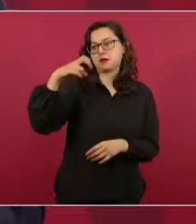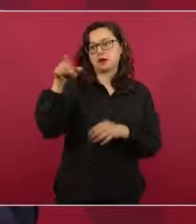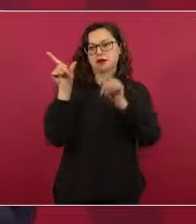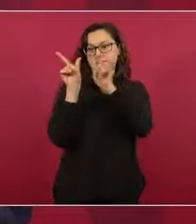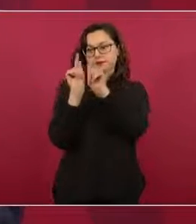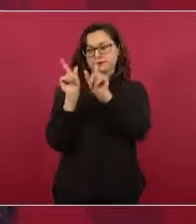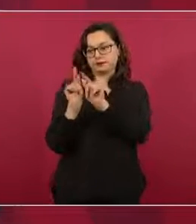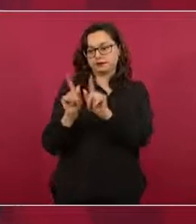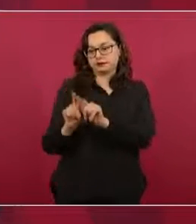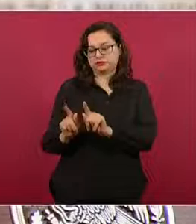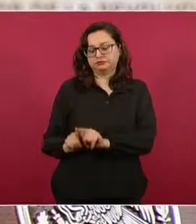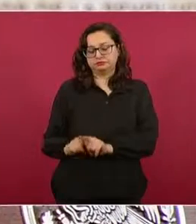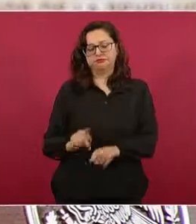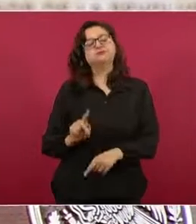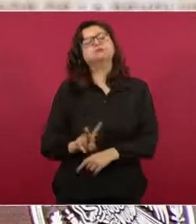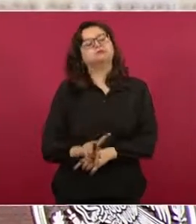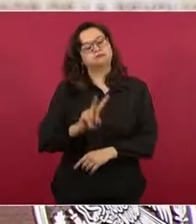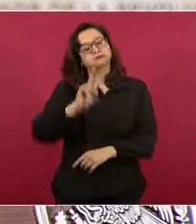repito, muy